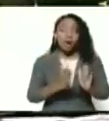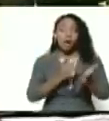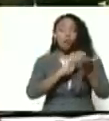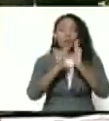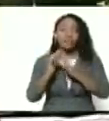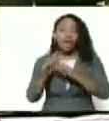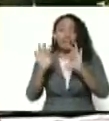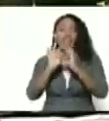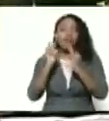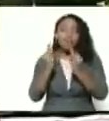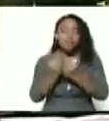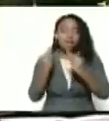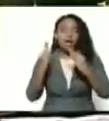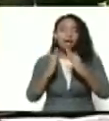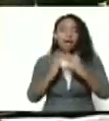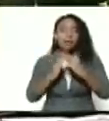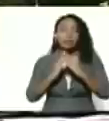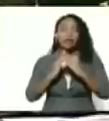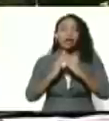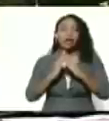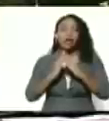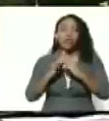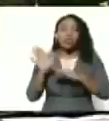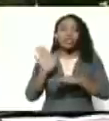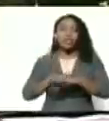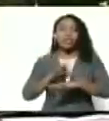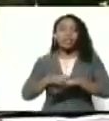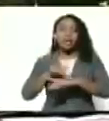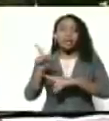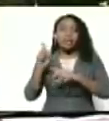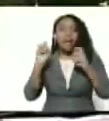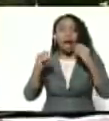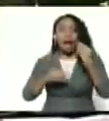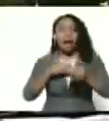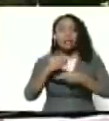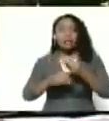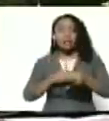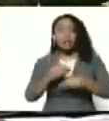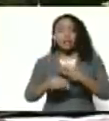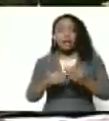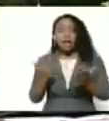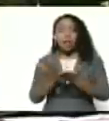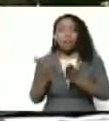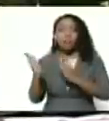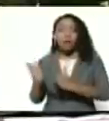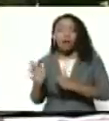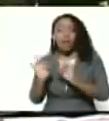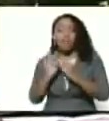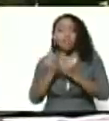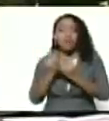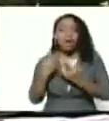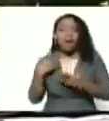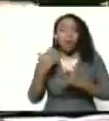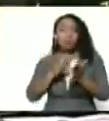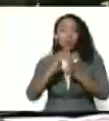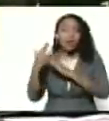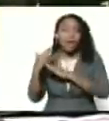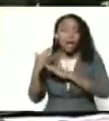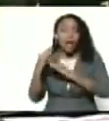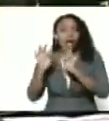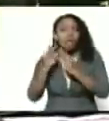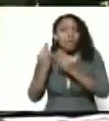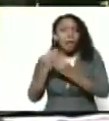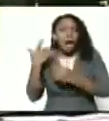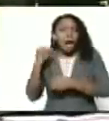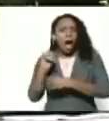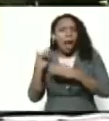familia, hogar, lo que está, esa triada más bien, escuela, familia, comunidad, y la familia está en el